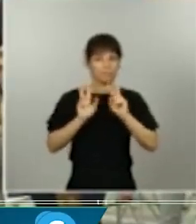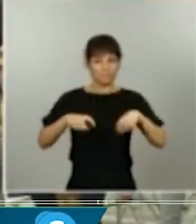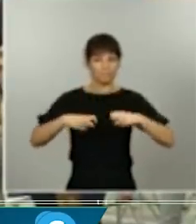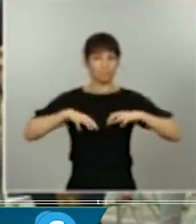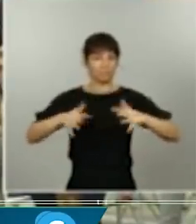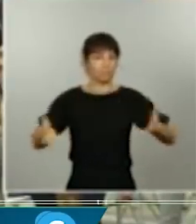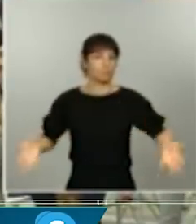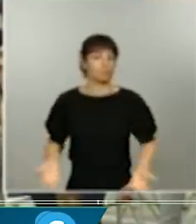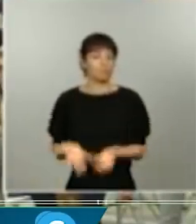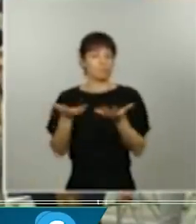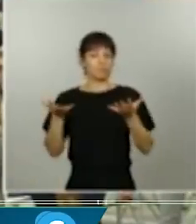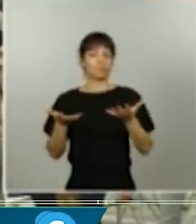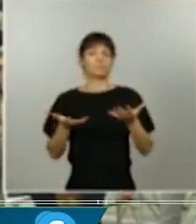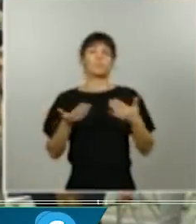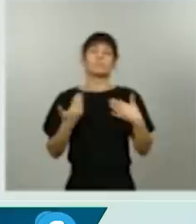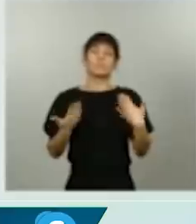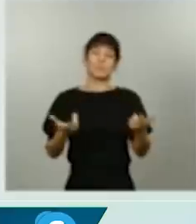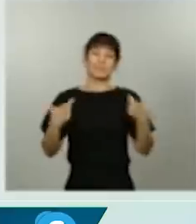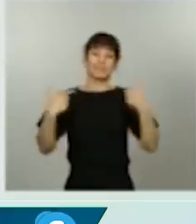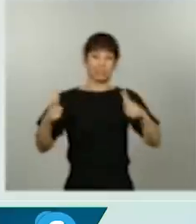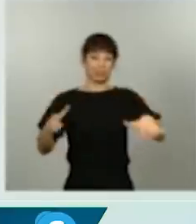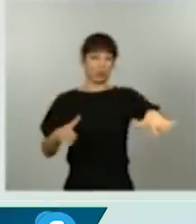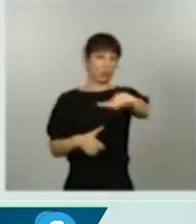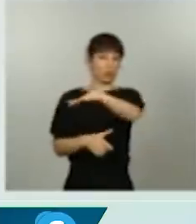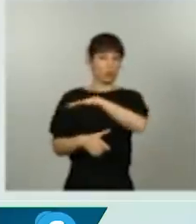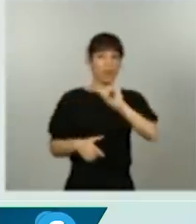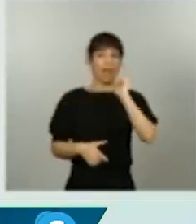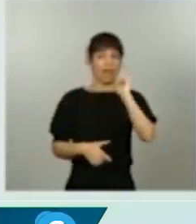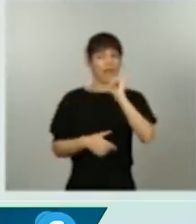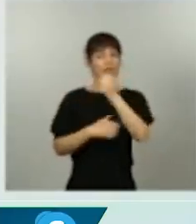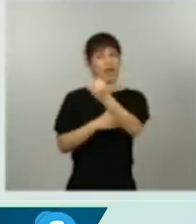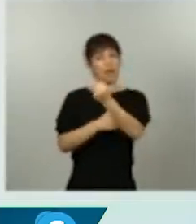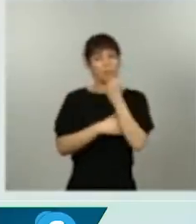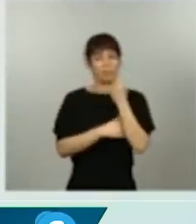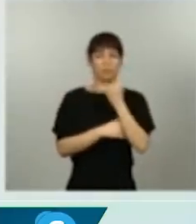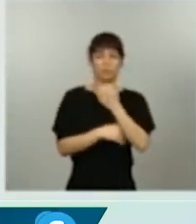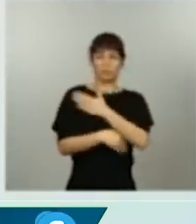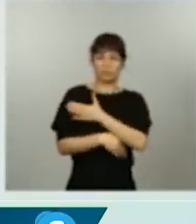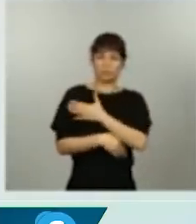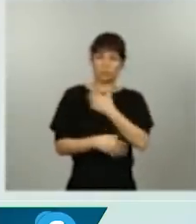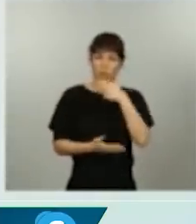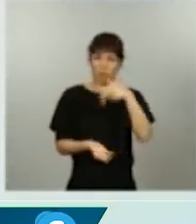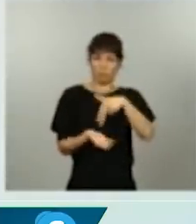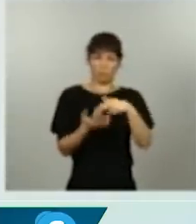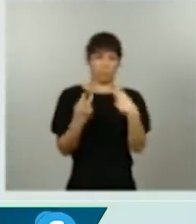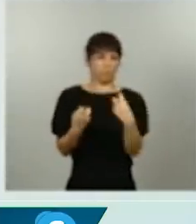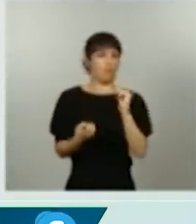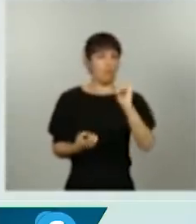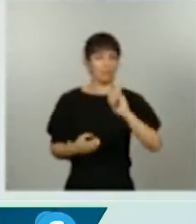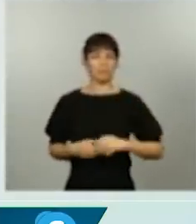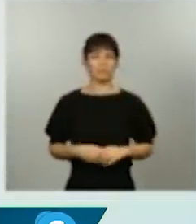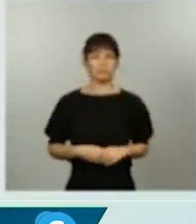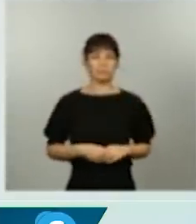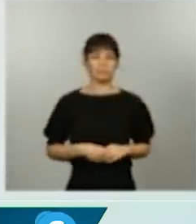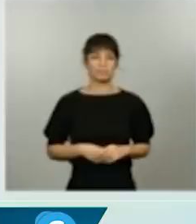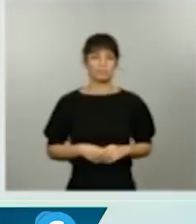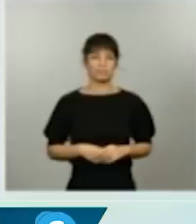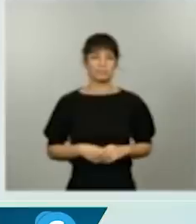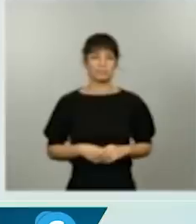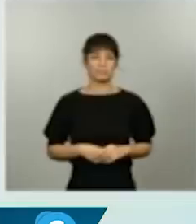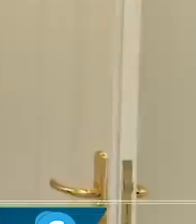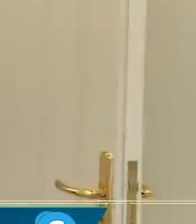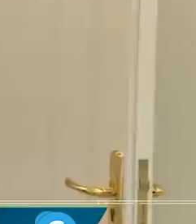este verano, a ver si esto remonta un poco, pero va a ser muy difícil y la vuelta del verano va a ser muy, muy dura,